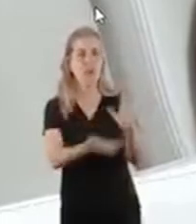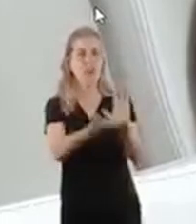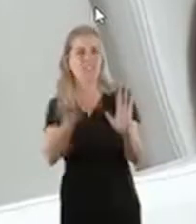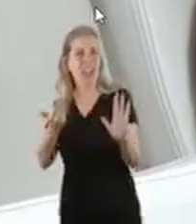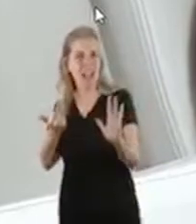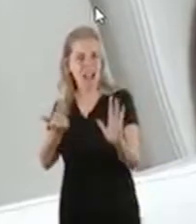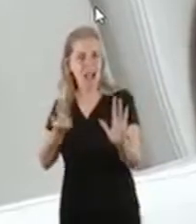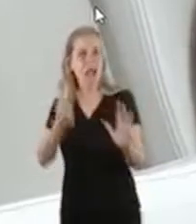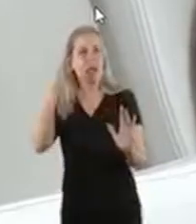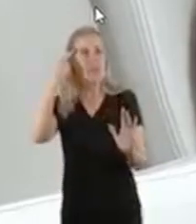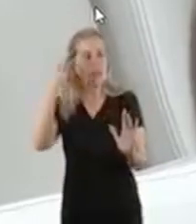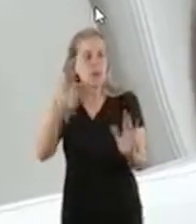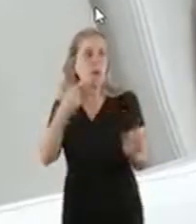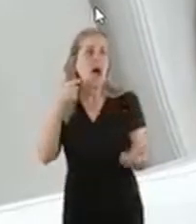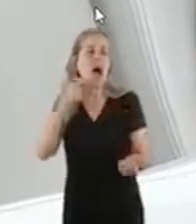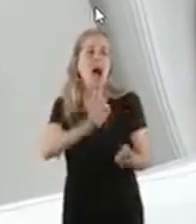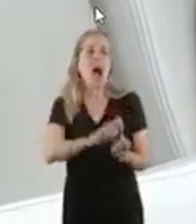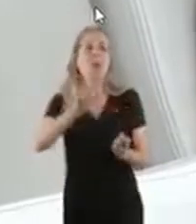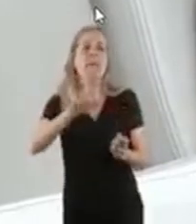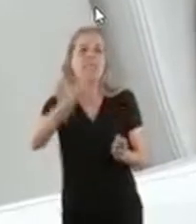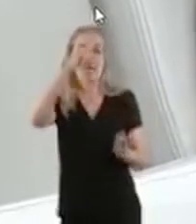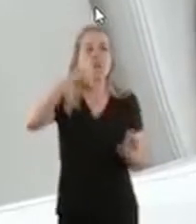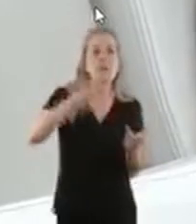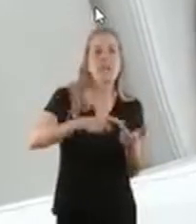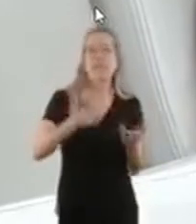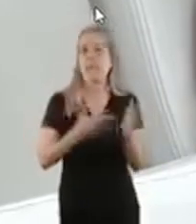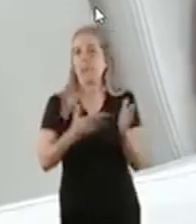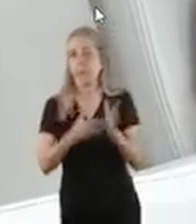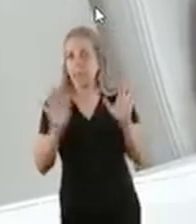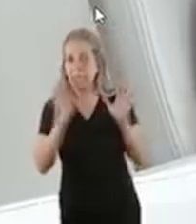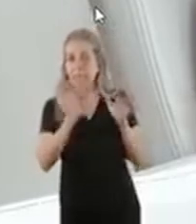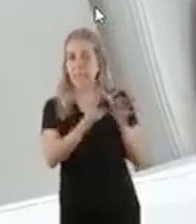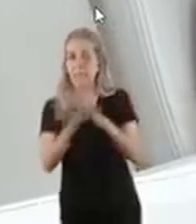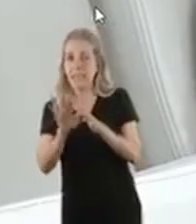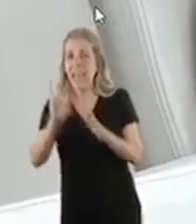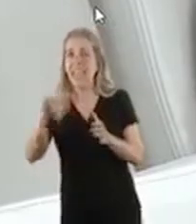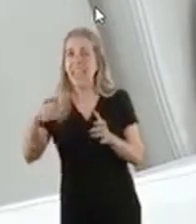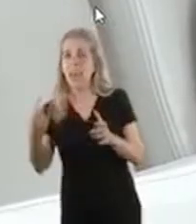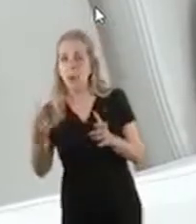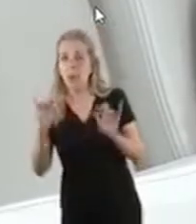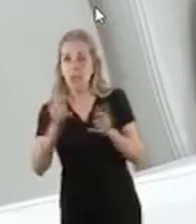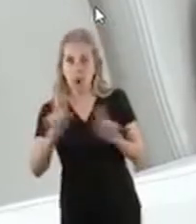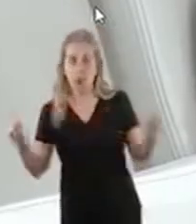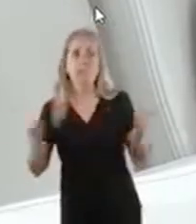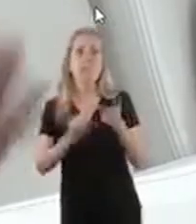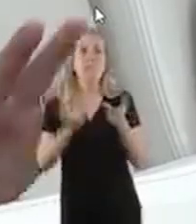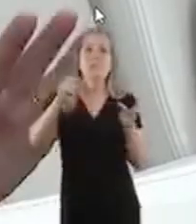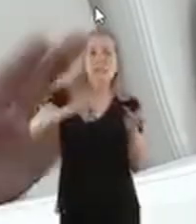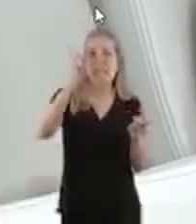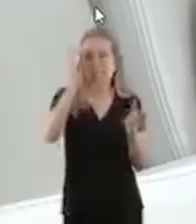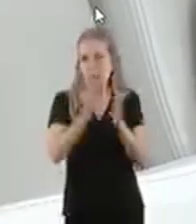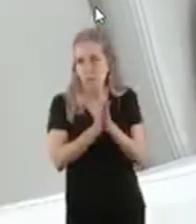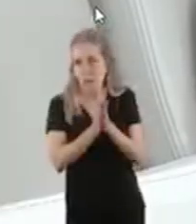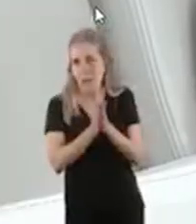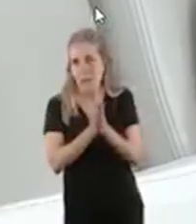mensual eso por un lado si esto está ligado al dnu Y qué haría Te agrego una más discúlpame la primera vez que me